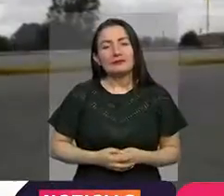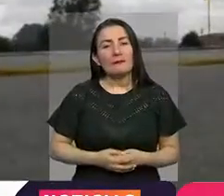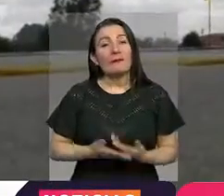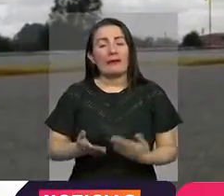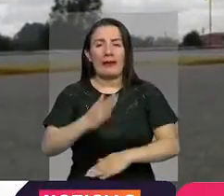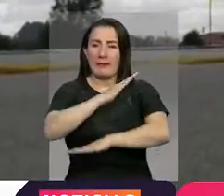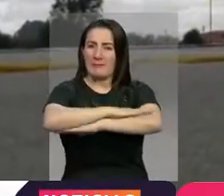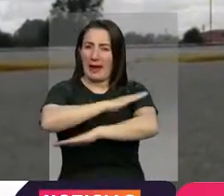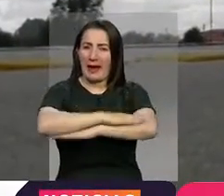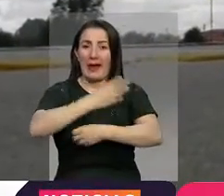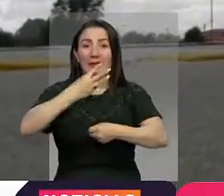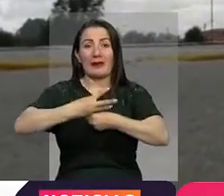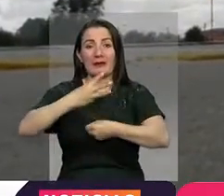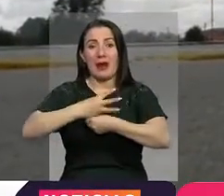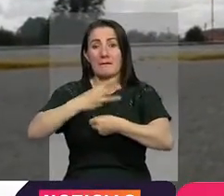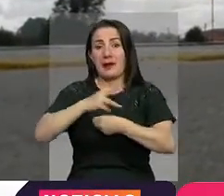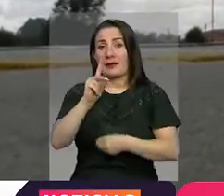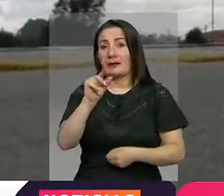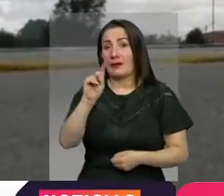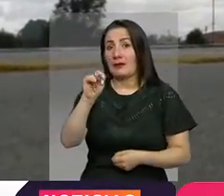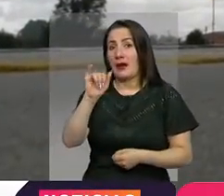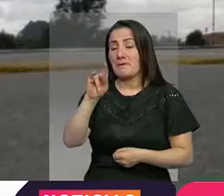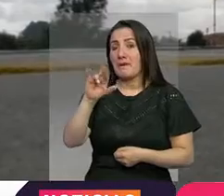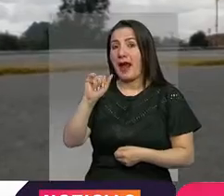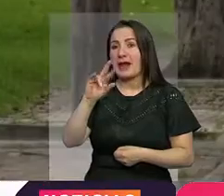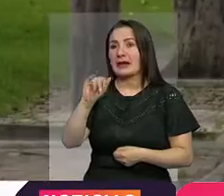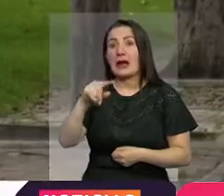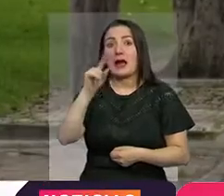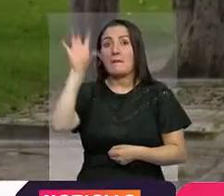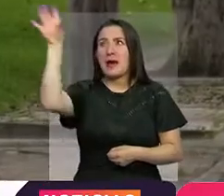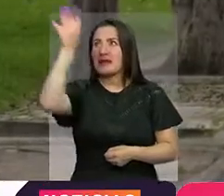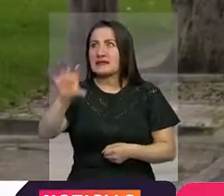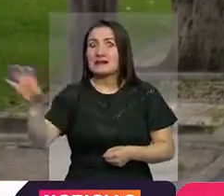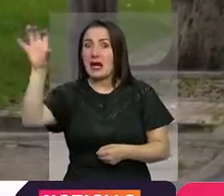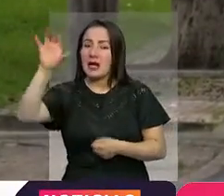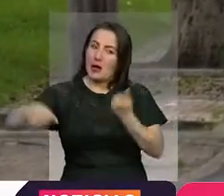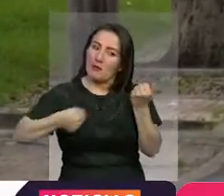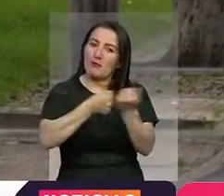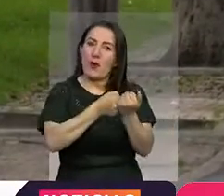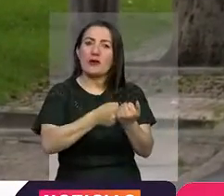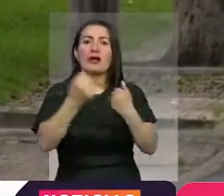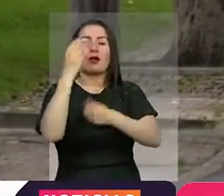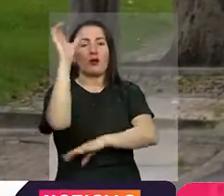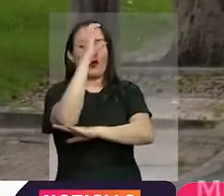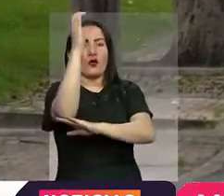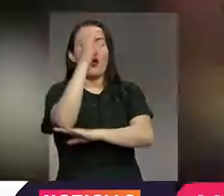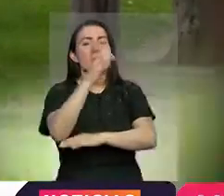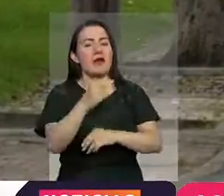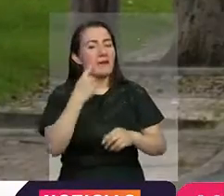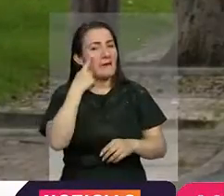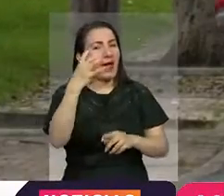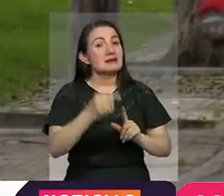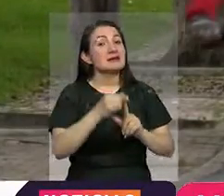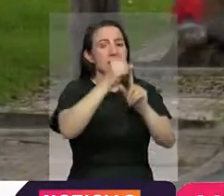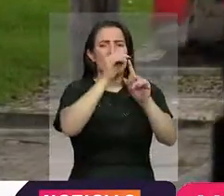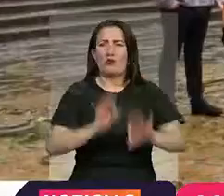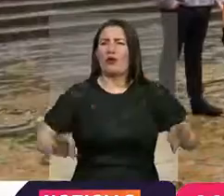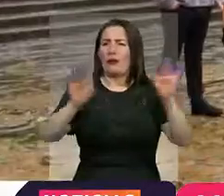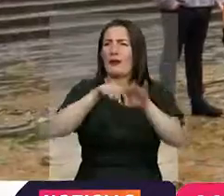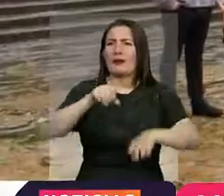desde la Embajada de Dinamarca, país donde tradicionalmente se desplazan en bicicleta como medio de transporte, resaltan sus